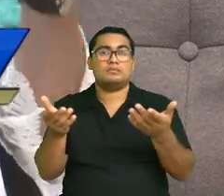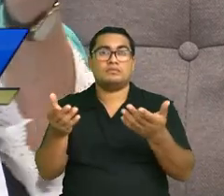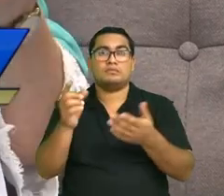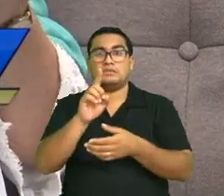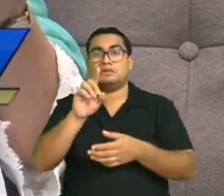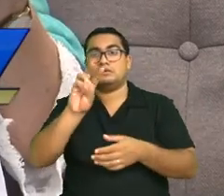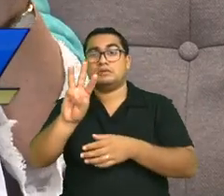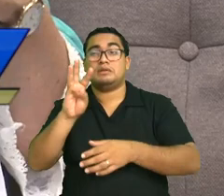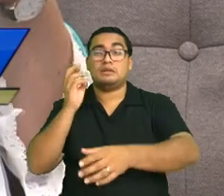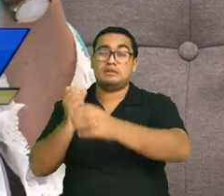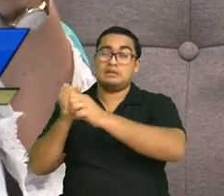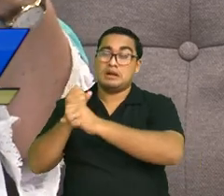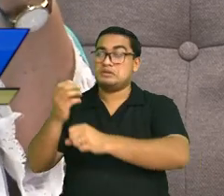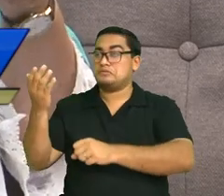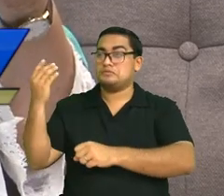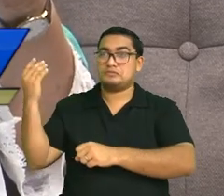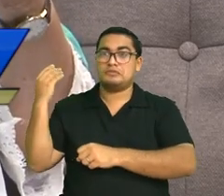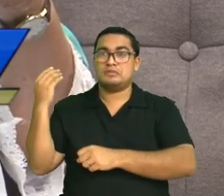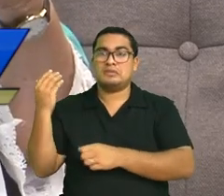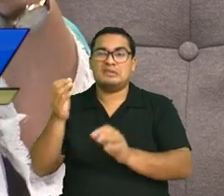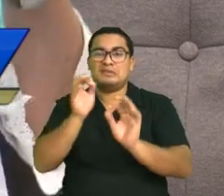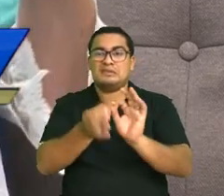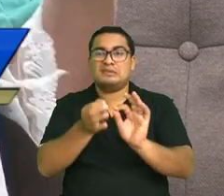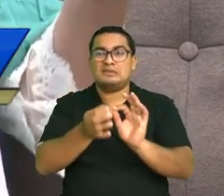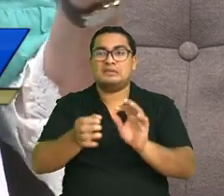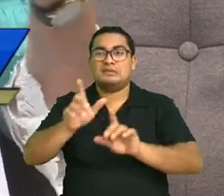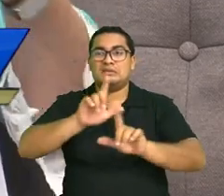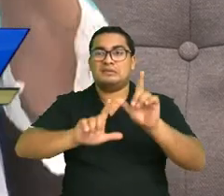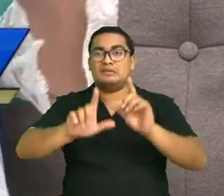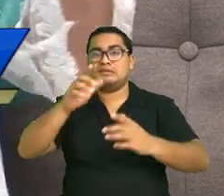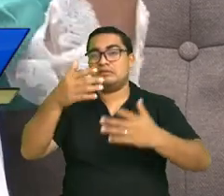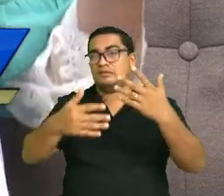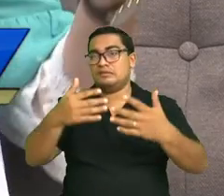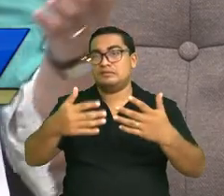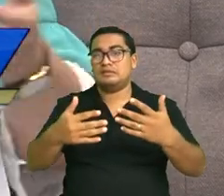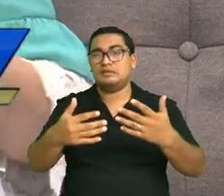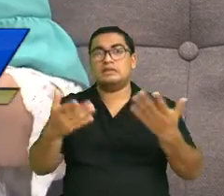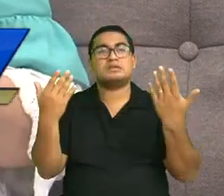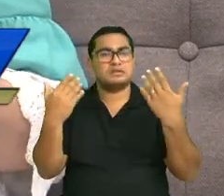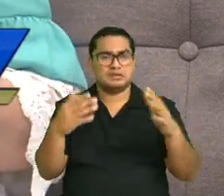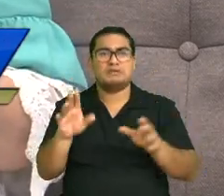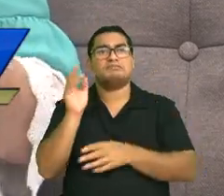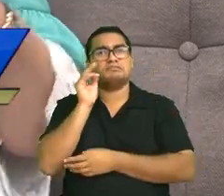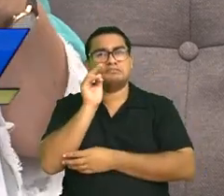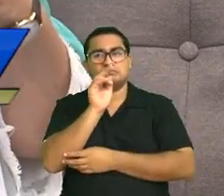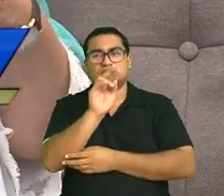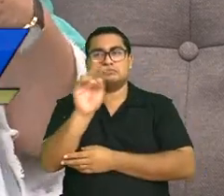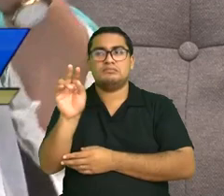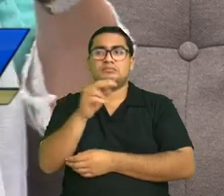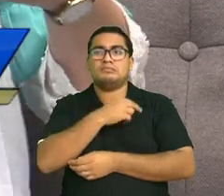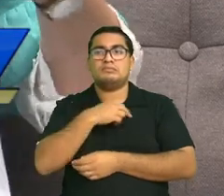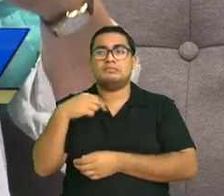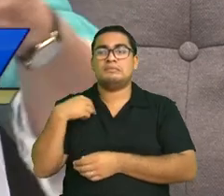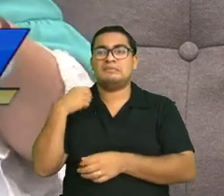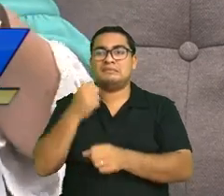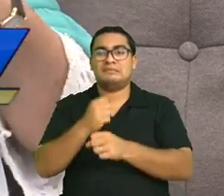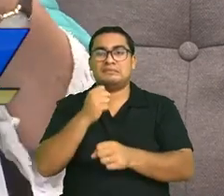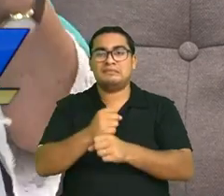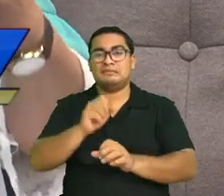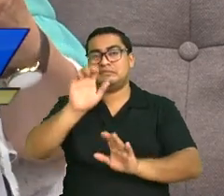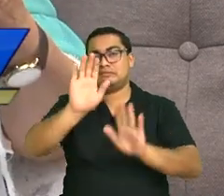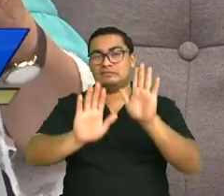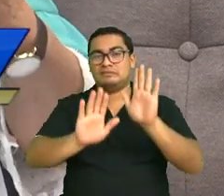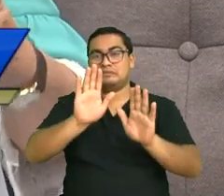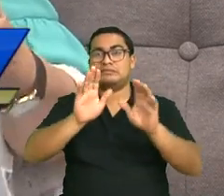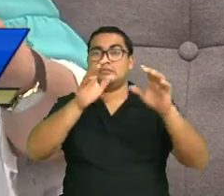13 años teníamos intérpretes de lenguaje de señas, ¿verdad?, que ahora ya los vemos desarrollando o participando, digamos,